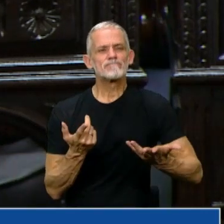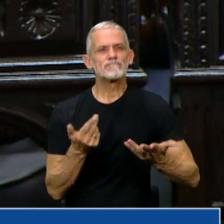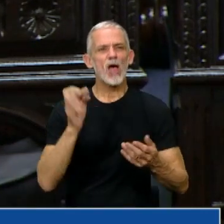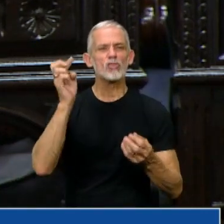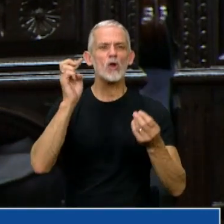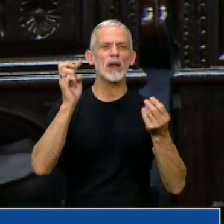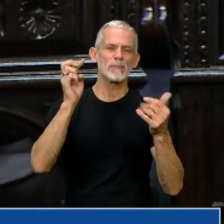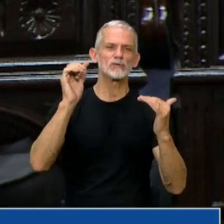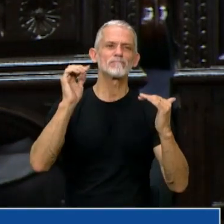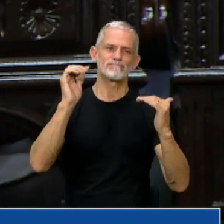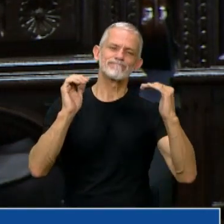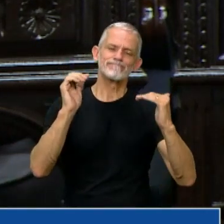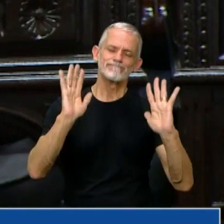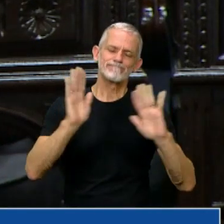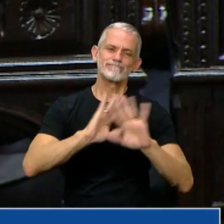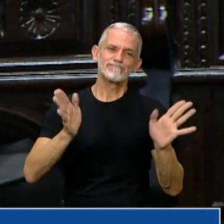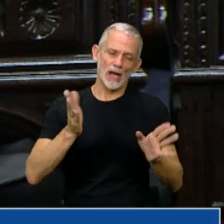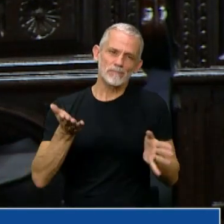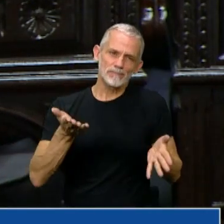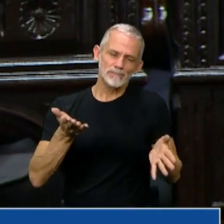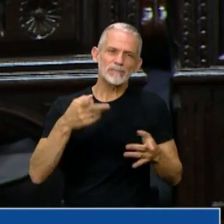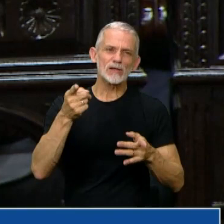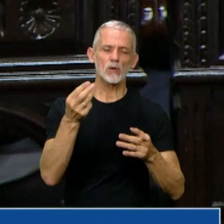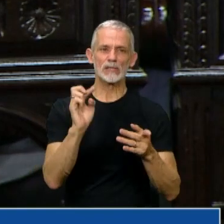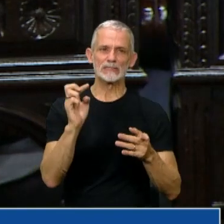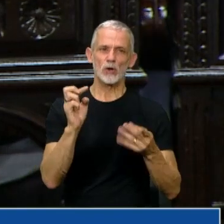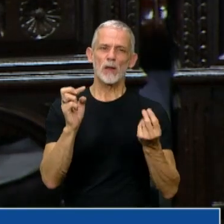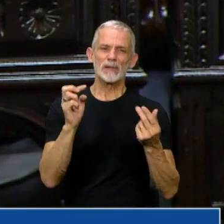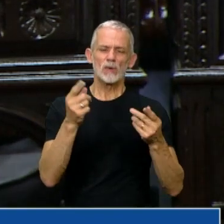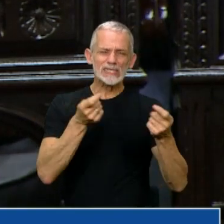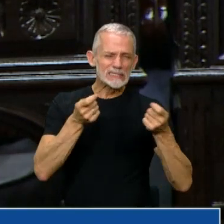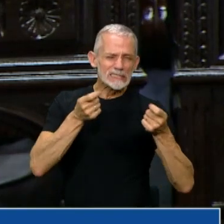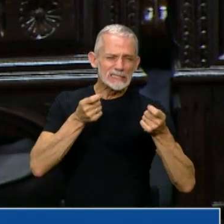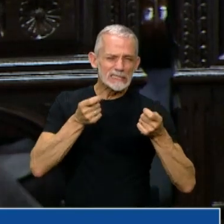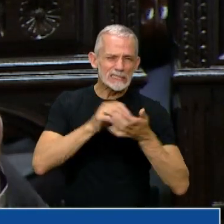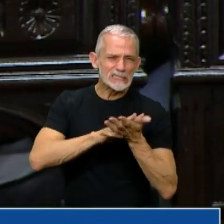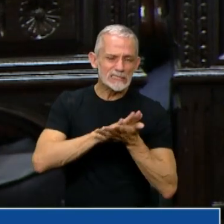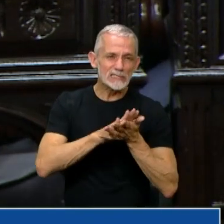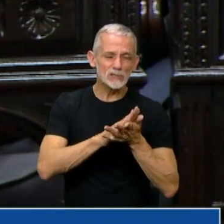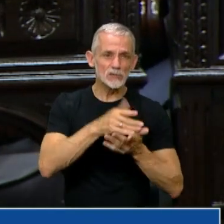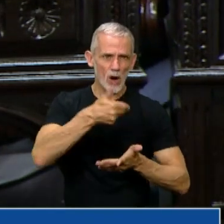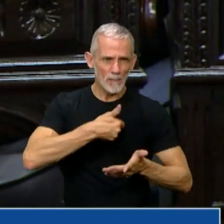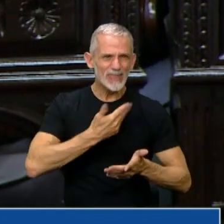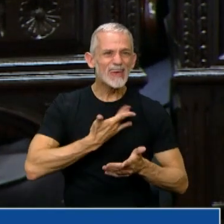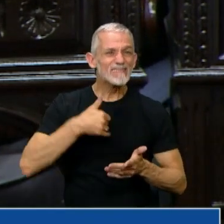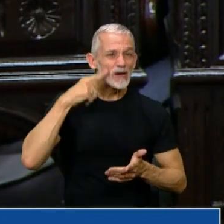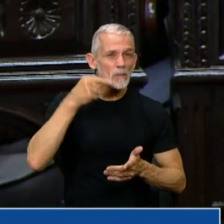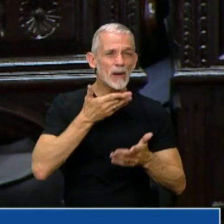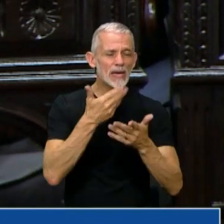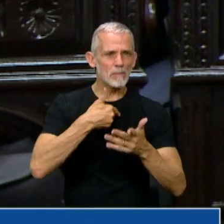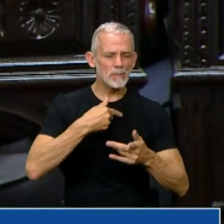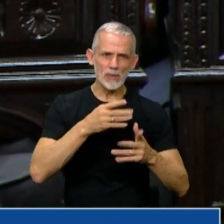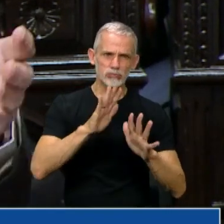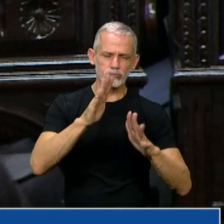devaluación que, como se ha explicado, fue duramente negociada porque se arrancó de una exigencia mayor y se